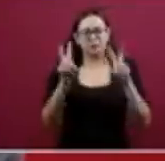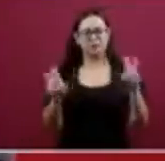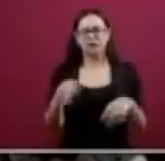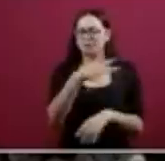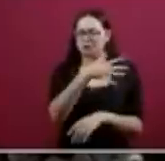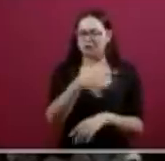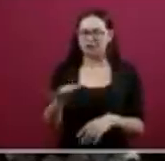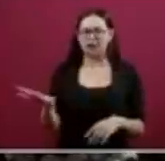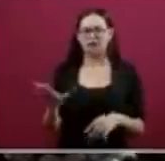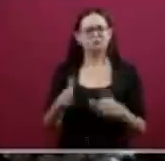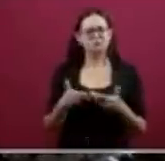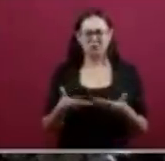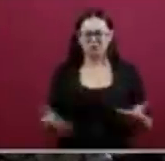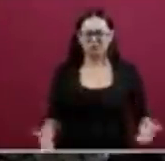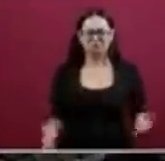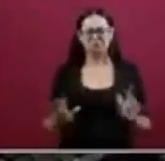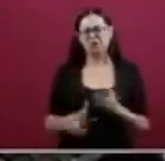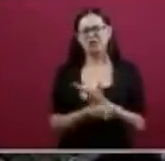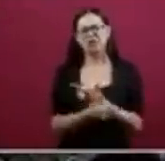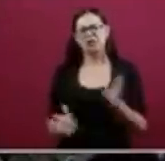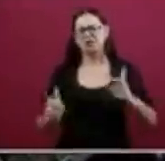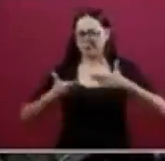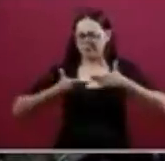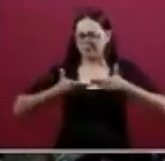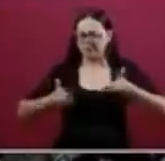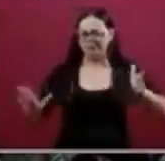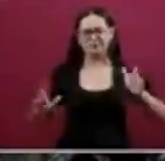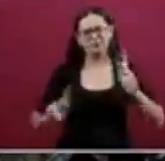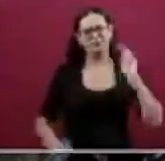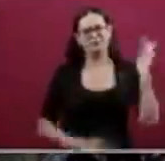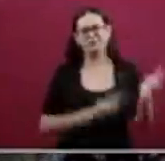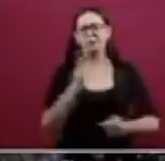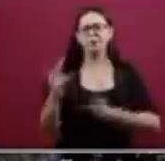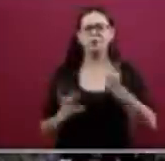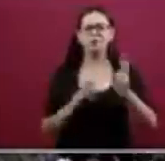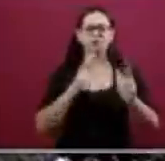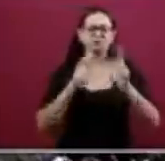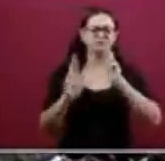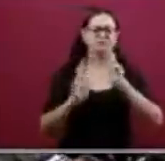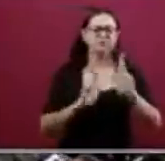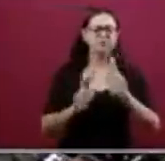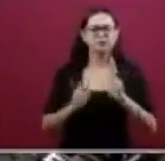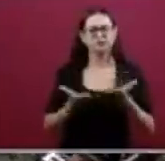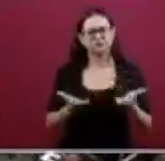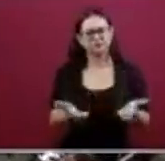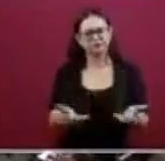sí, abrimos para preguntas y respuestas.